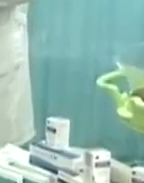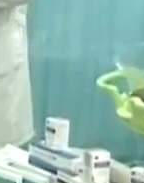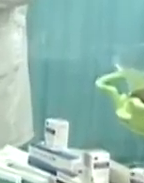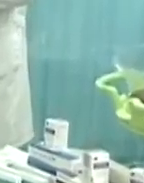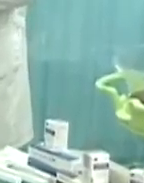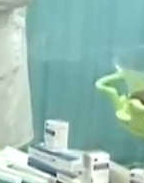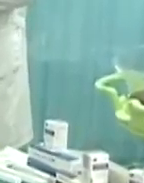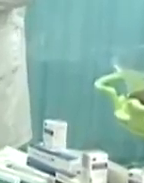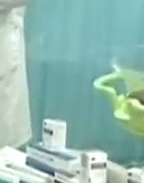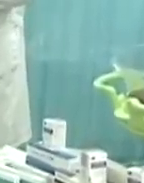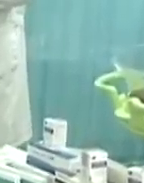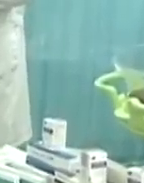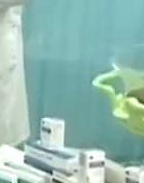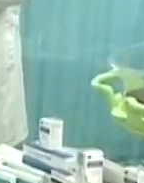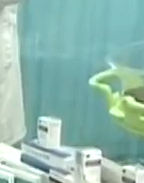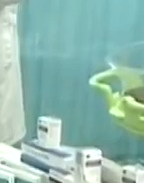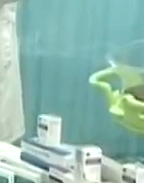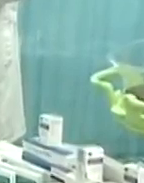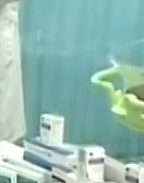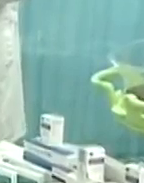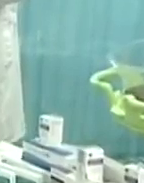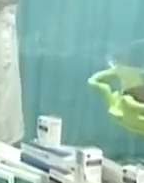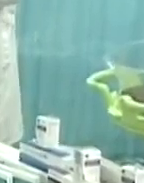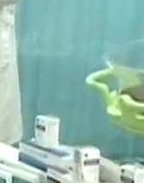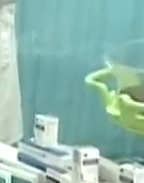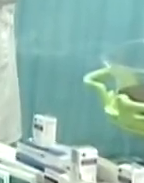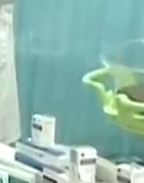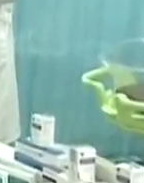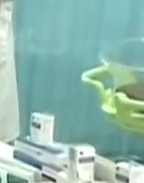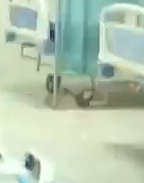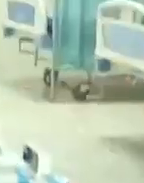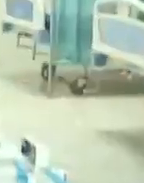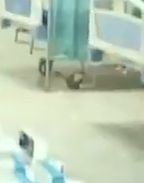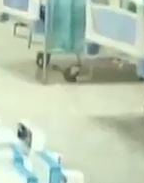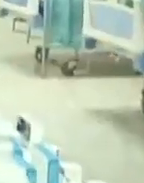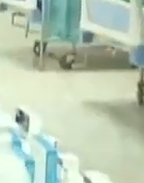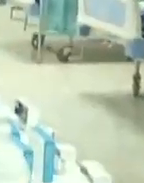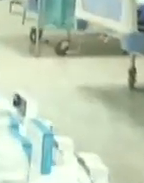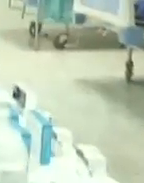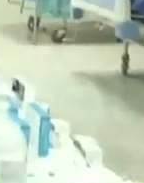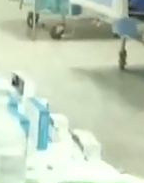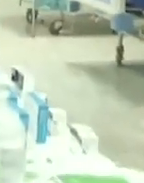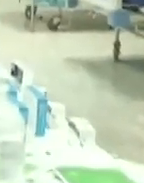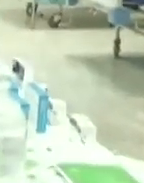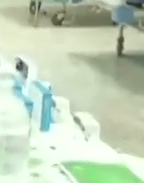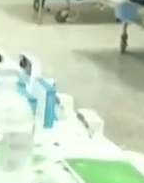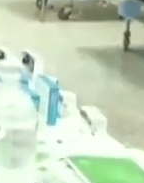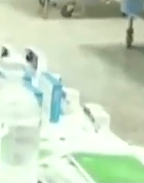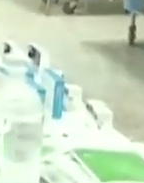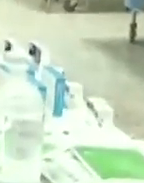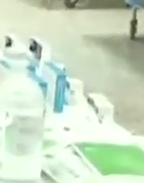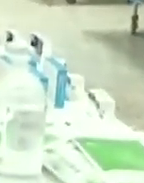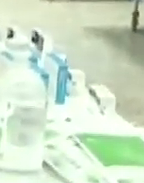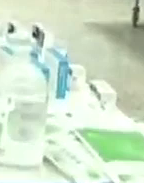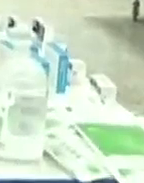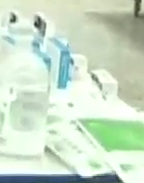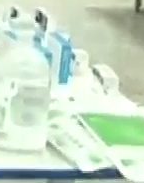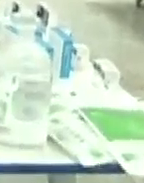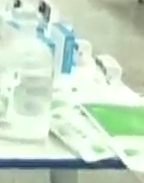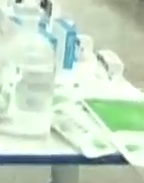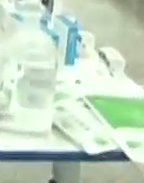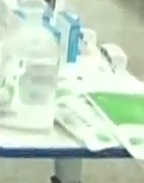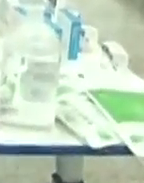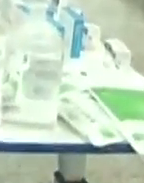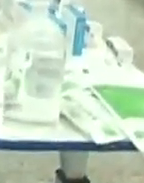profesionalidad. Vienen tiempos mejores para todos y todas, se los aseguro. Pero el amor de ustedes,